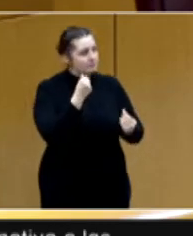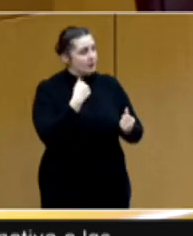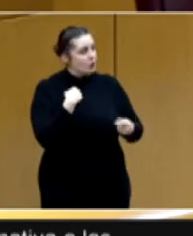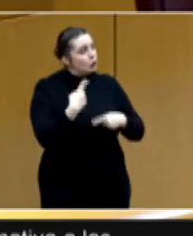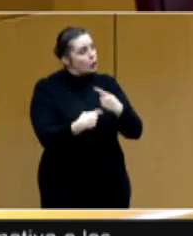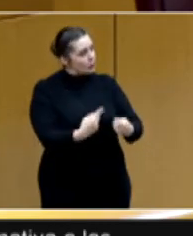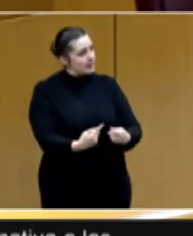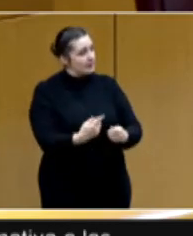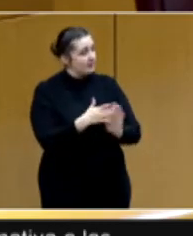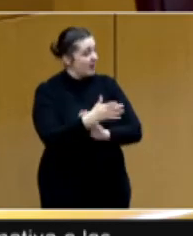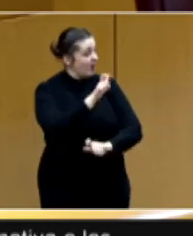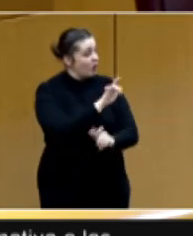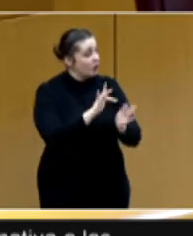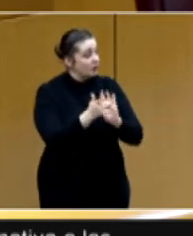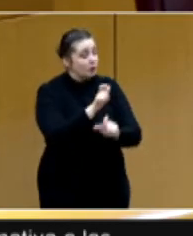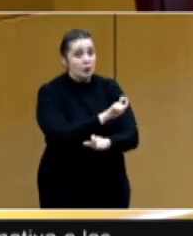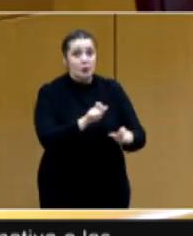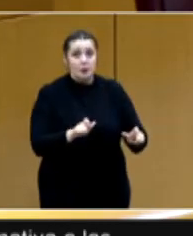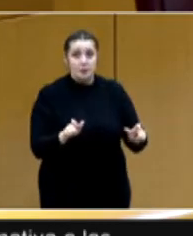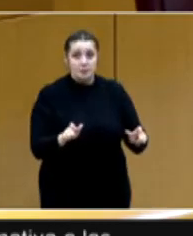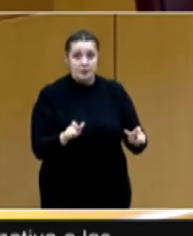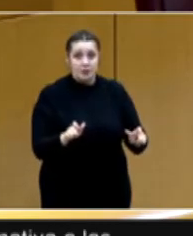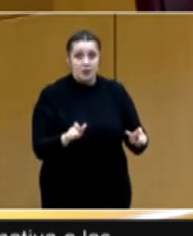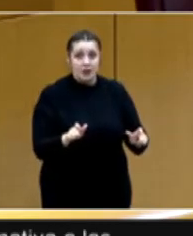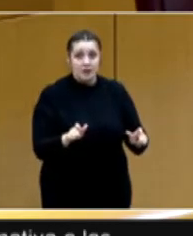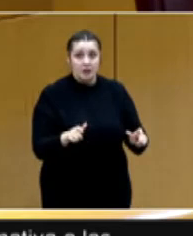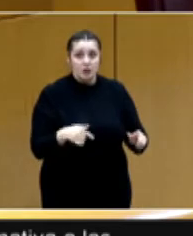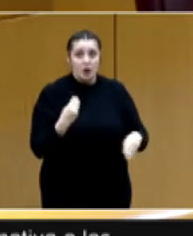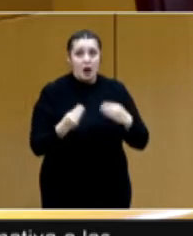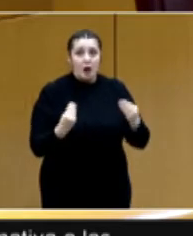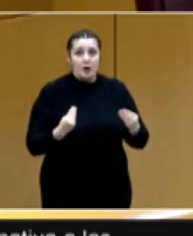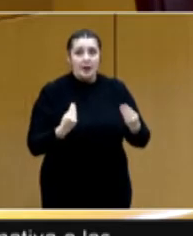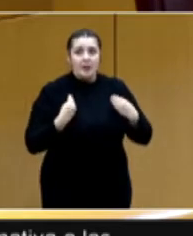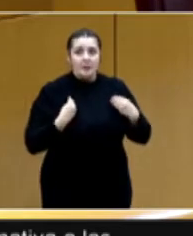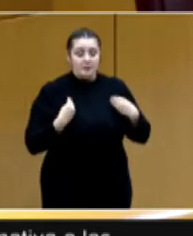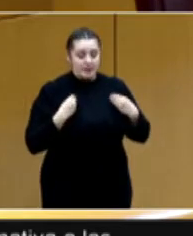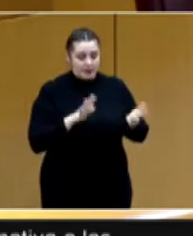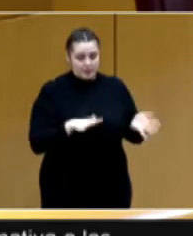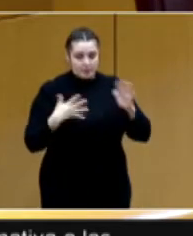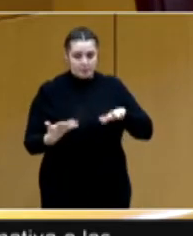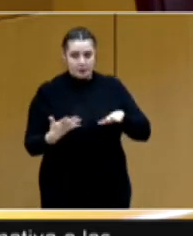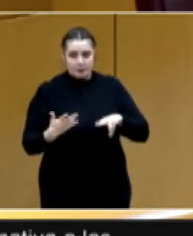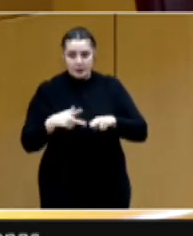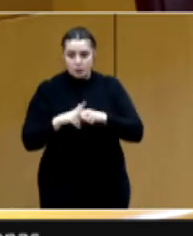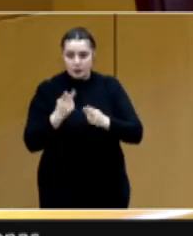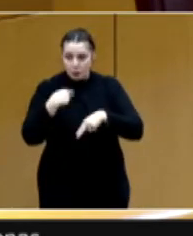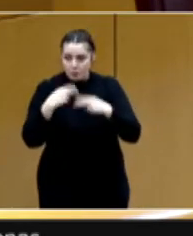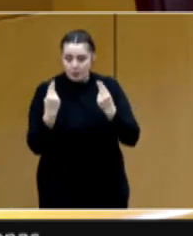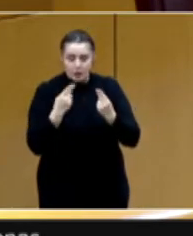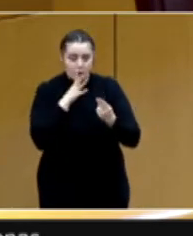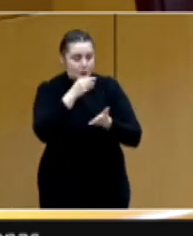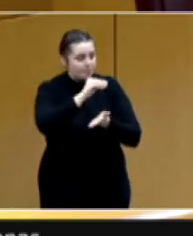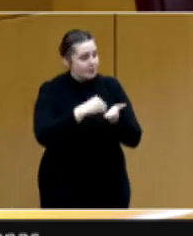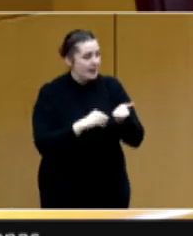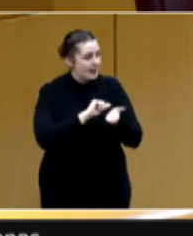trabajamos con personas yo recibo personas en mi despacho y lo que hago es plasmar su vida en lo que luego es un instrumento público que es una escritura pero